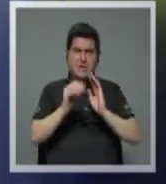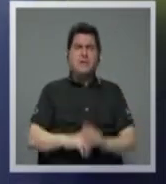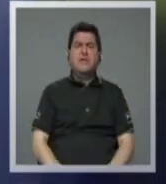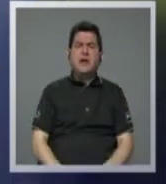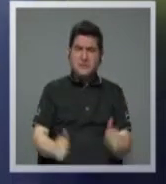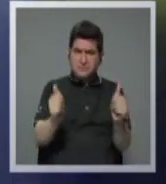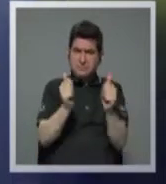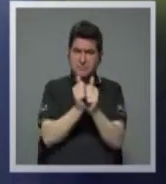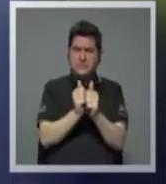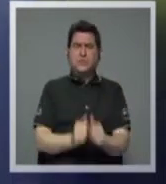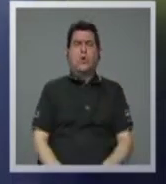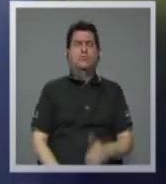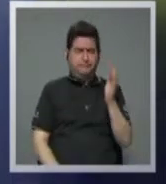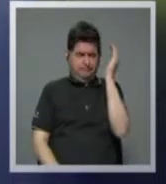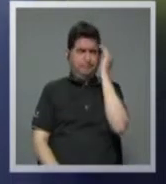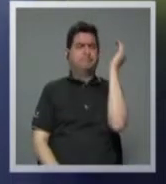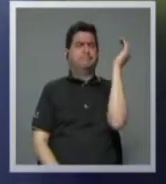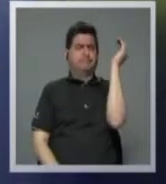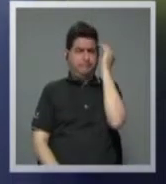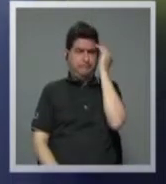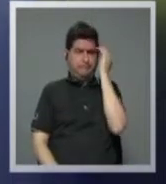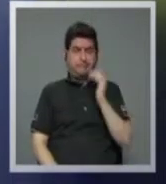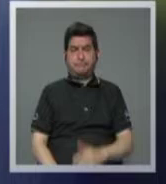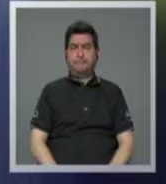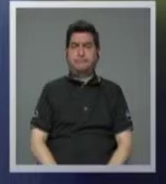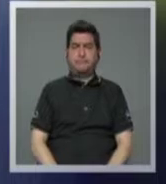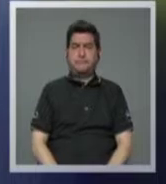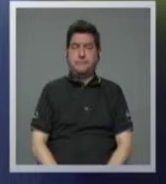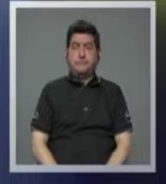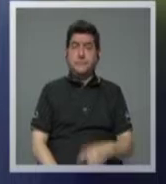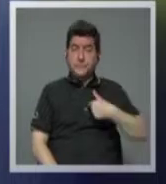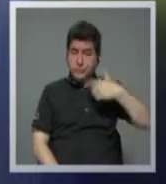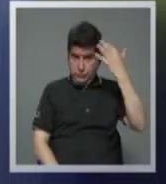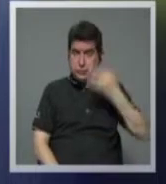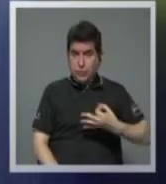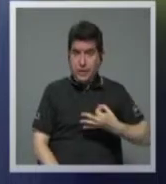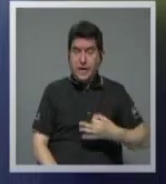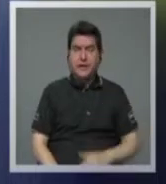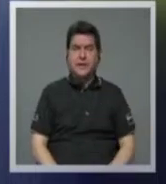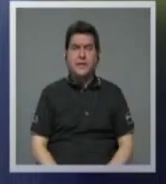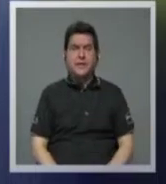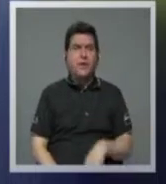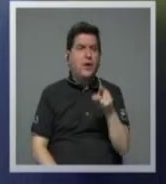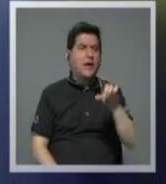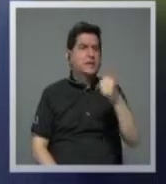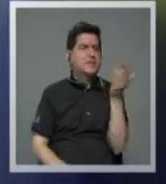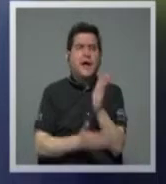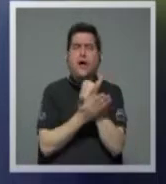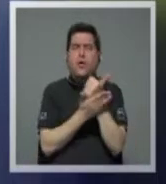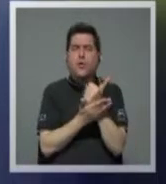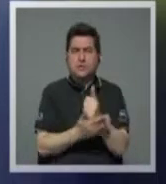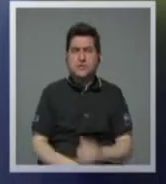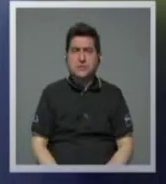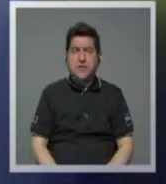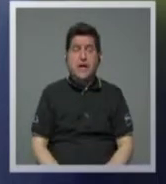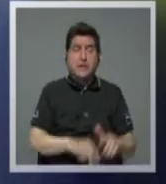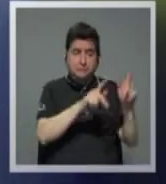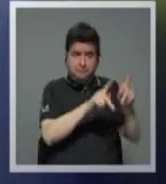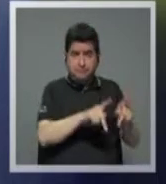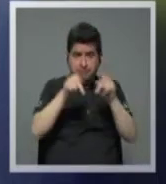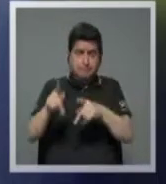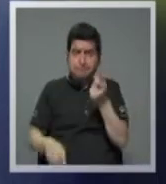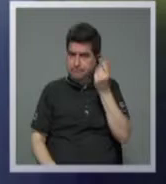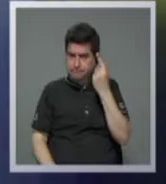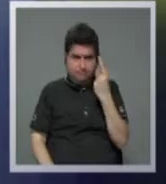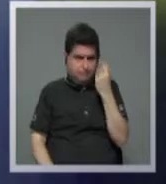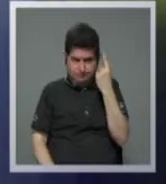con enorme conocimiento, pero bueno, creo que ese es otro aspecto porque alguna gente que no